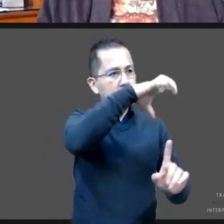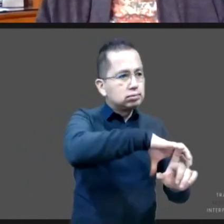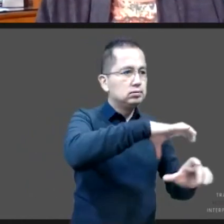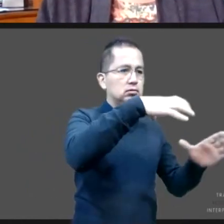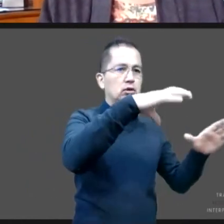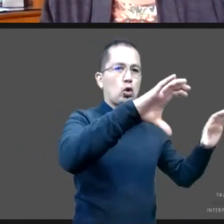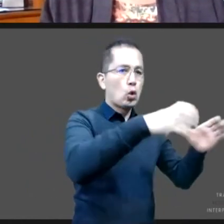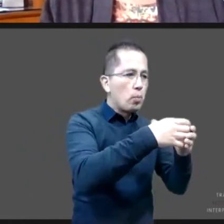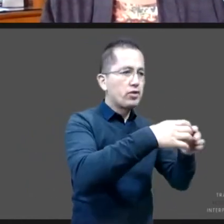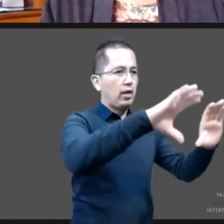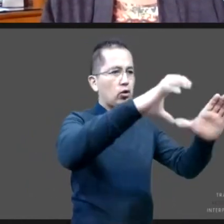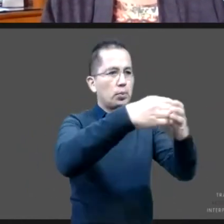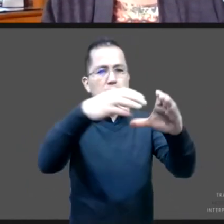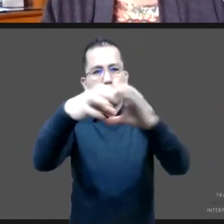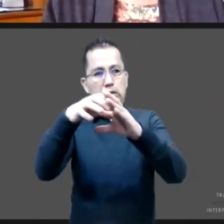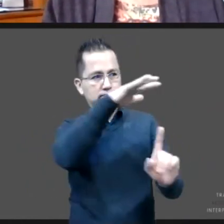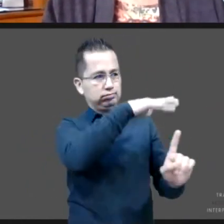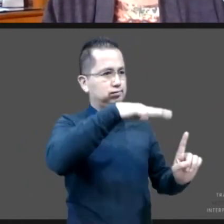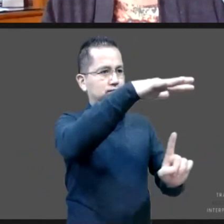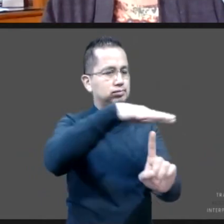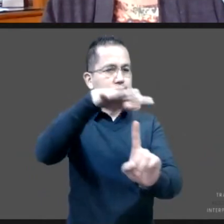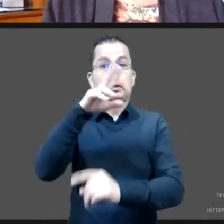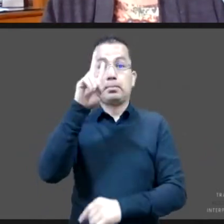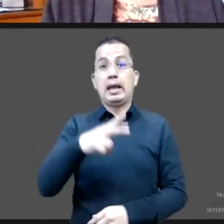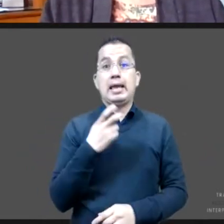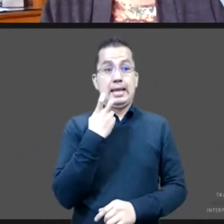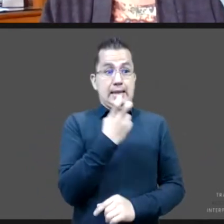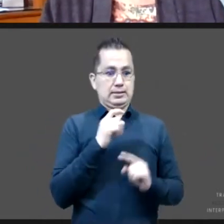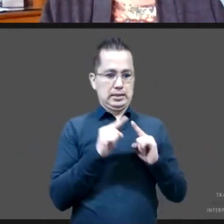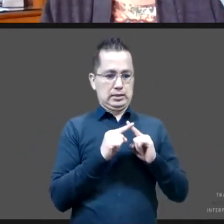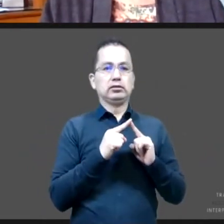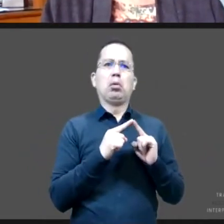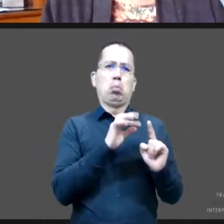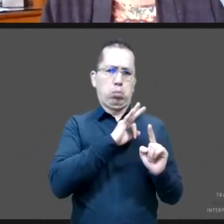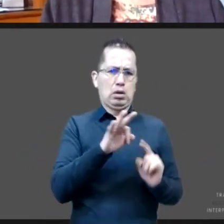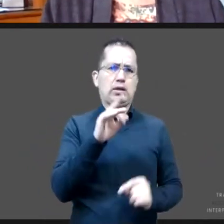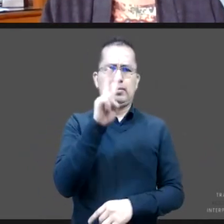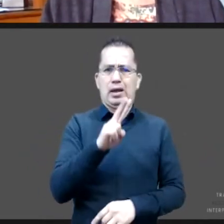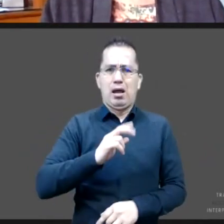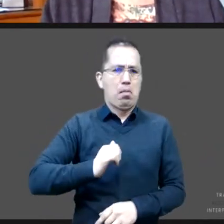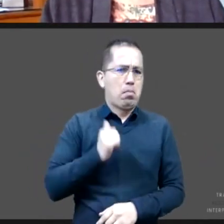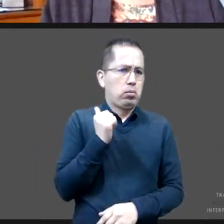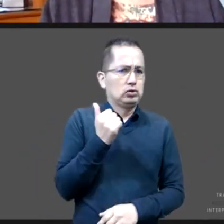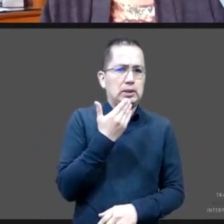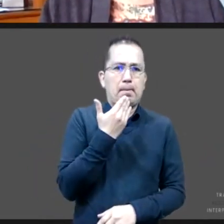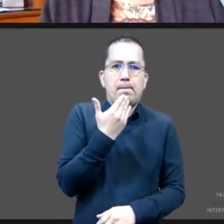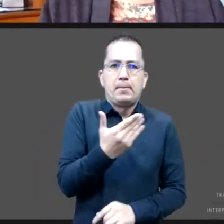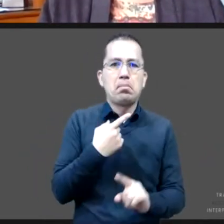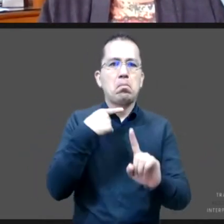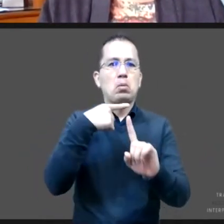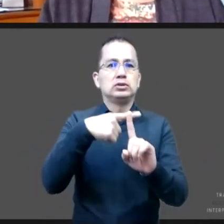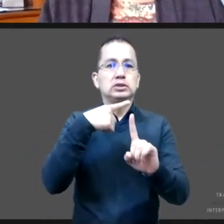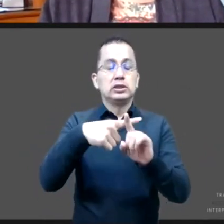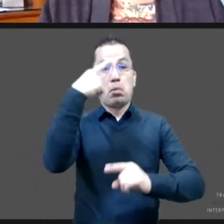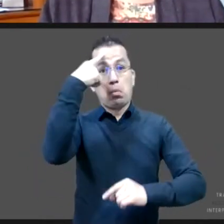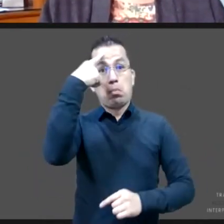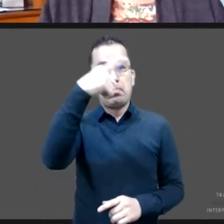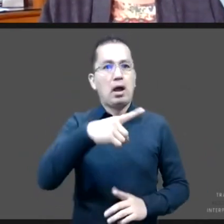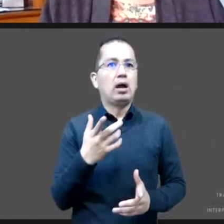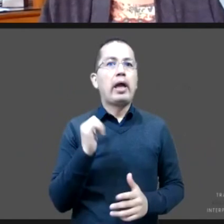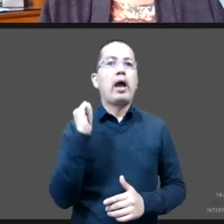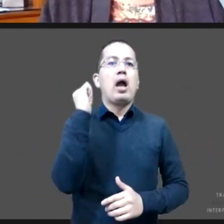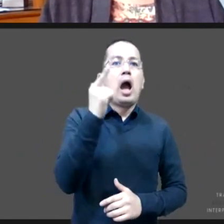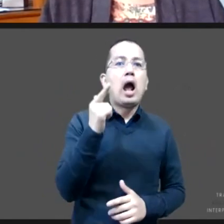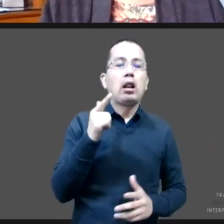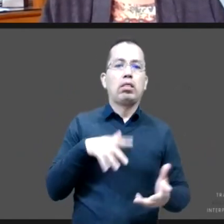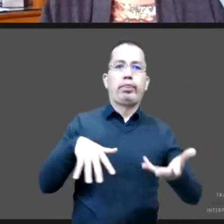normalmente esa presencia territorial puede ser muy benéfica en términos de lo que supone enfrentar cierto tipo de crisis